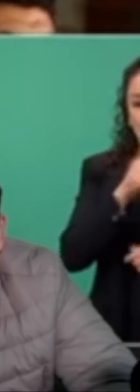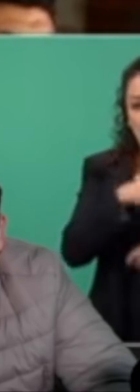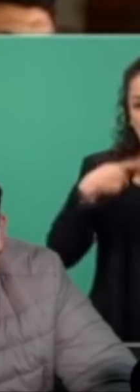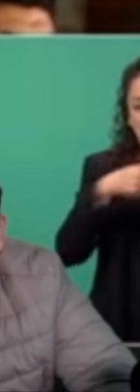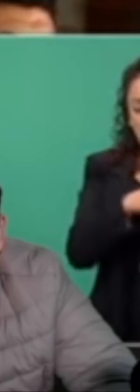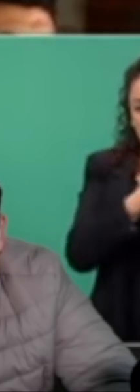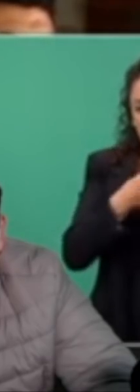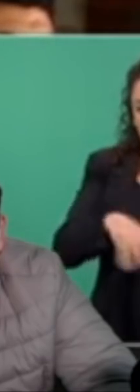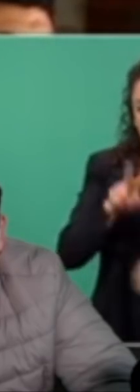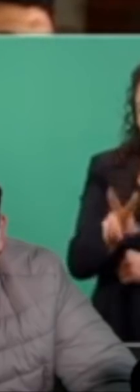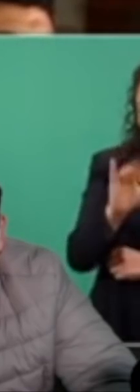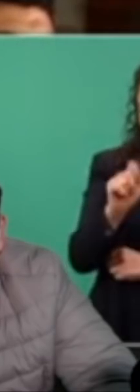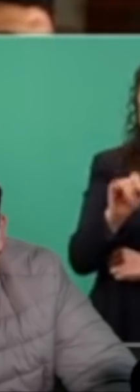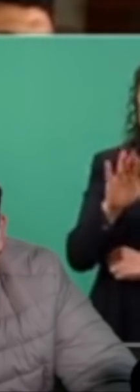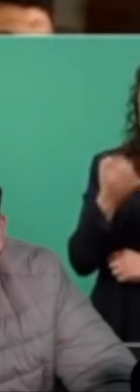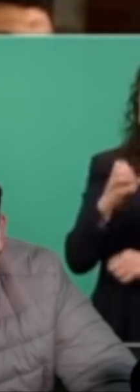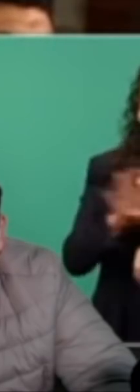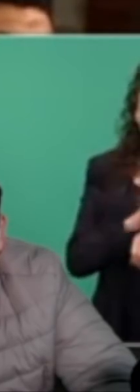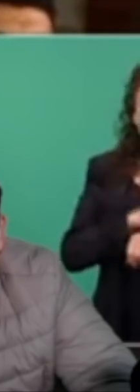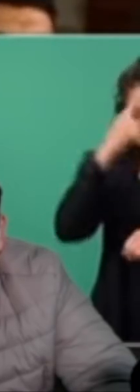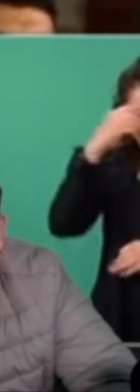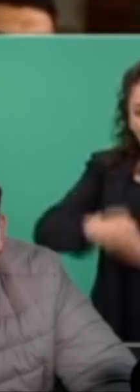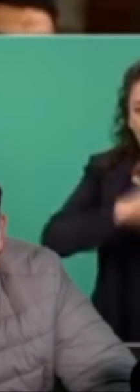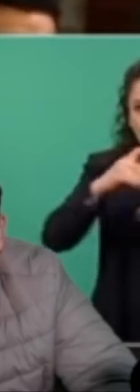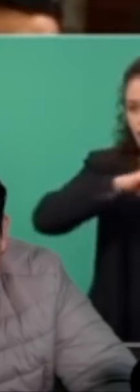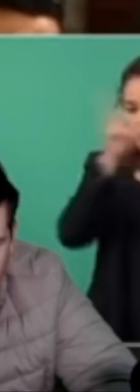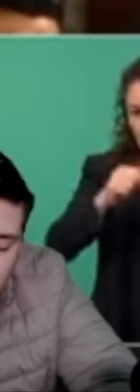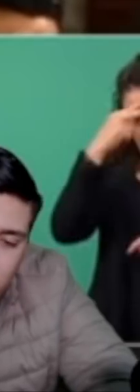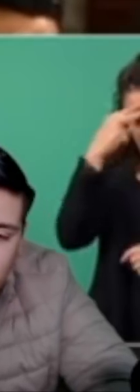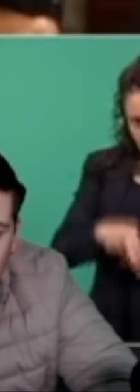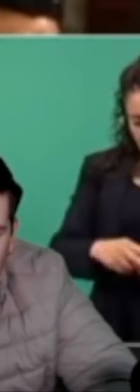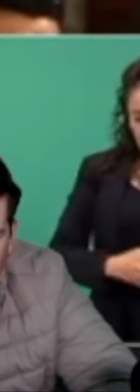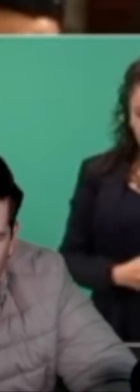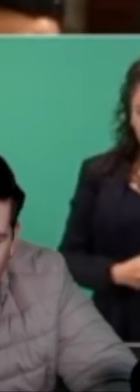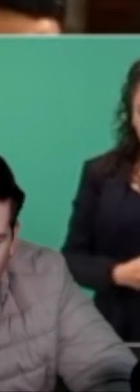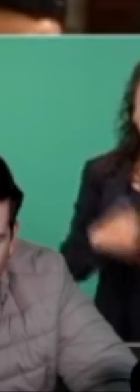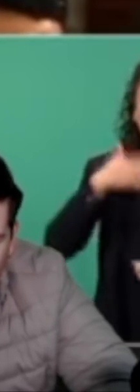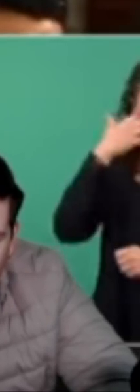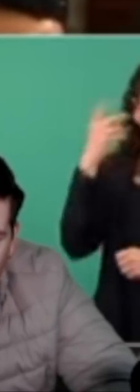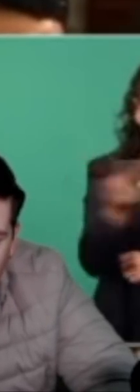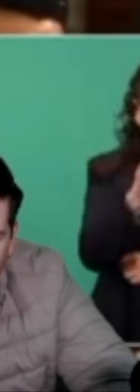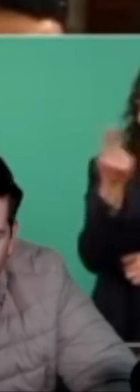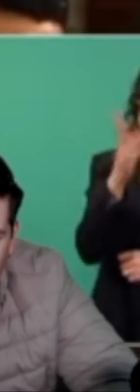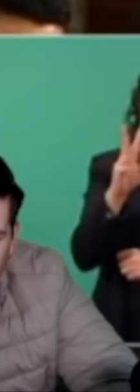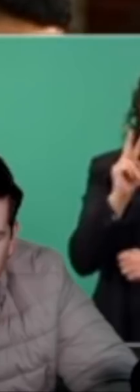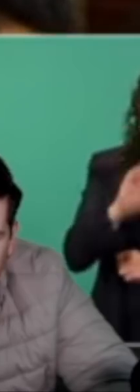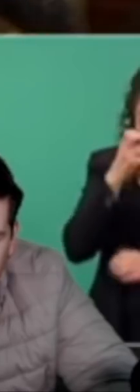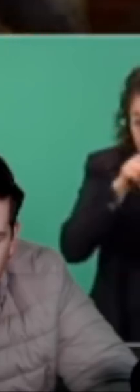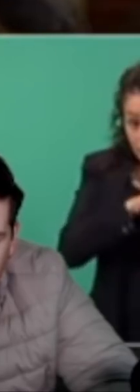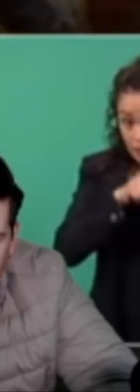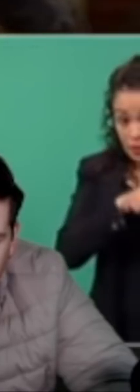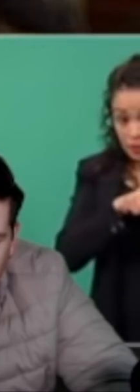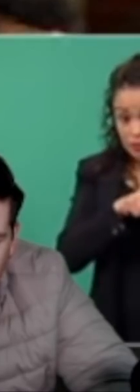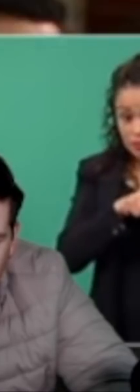se pueda beneficiar a todo el país con esto. La pregunta es si usted ha visto esa serie, si no la ha visto, si tendría